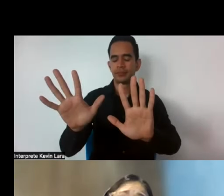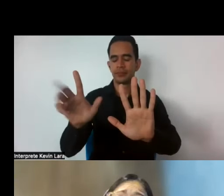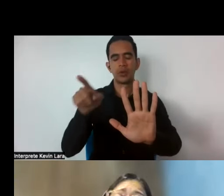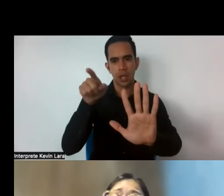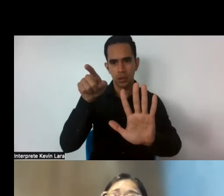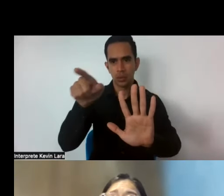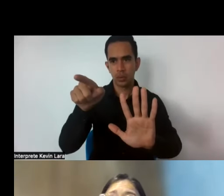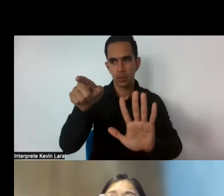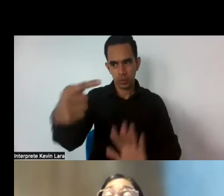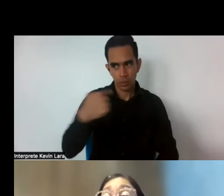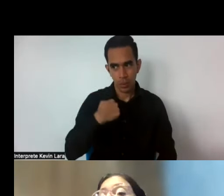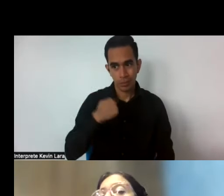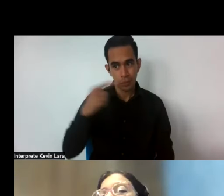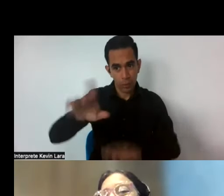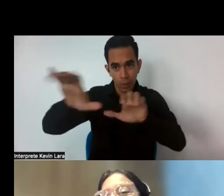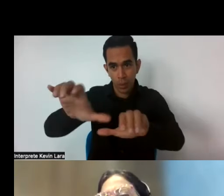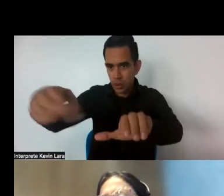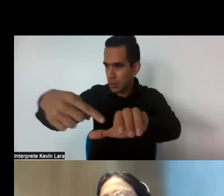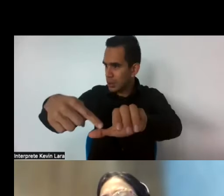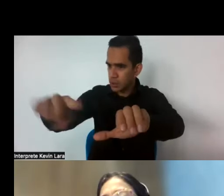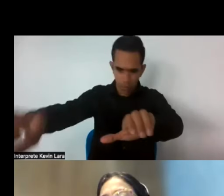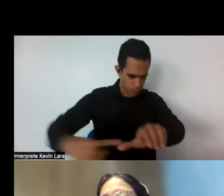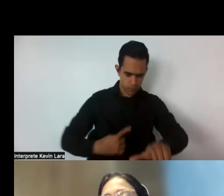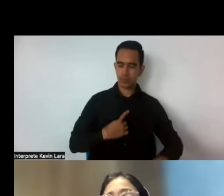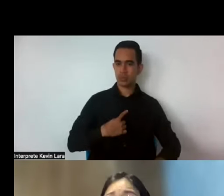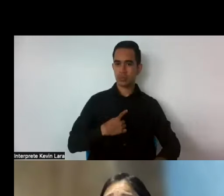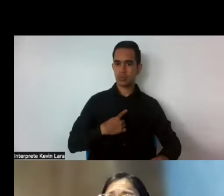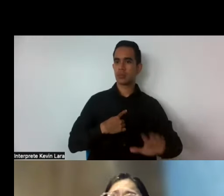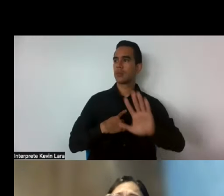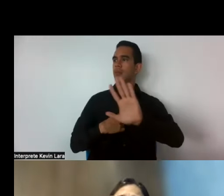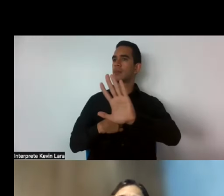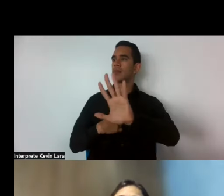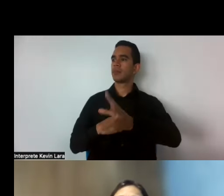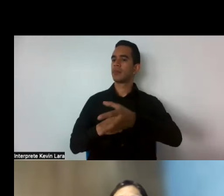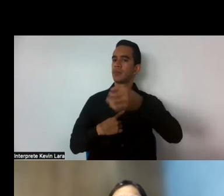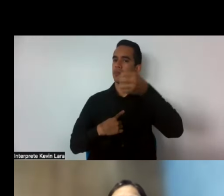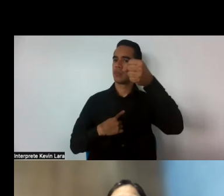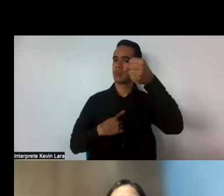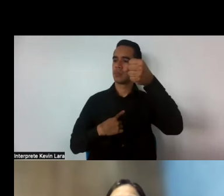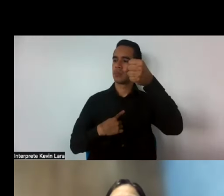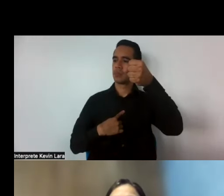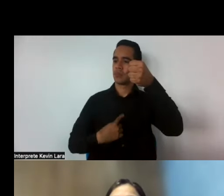tú y yo tenemos que hablar porque yo necesito volver a rescatar ese límite.